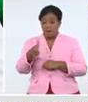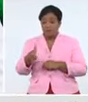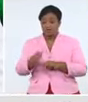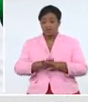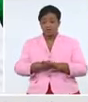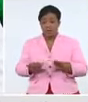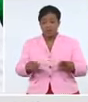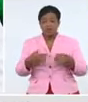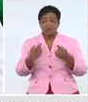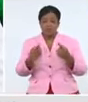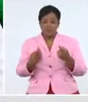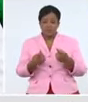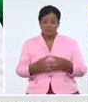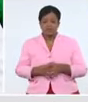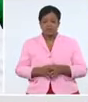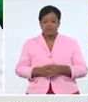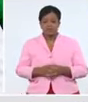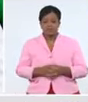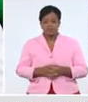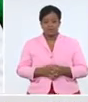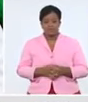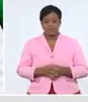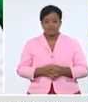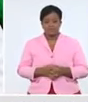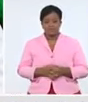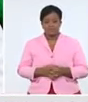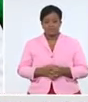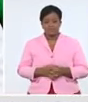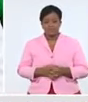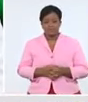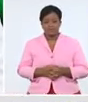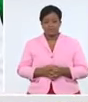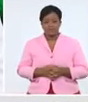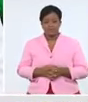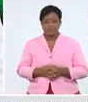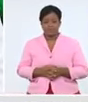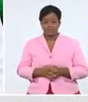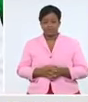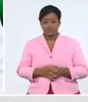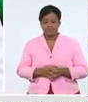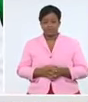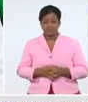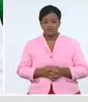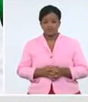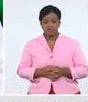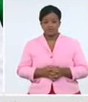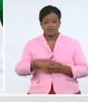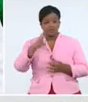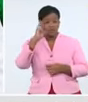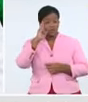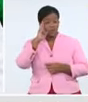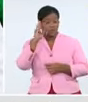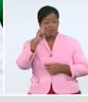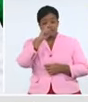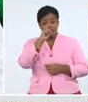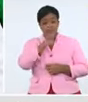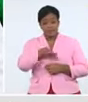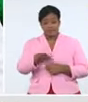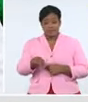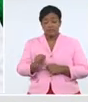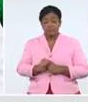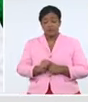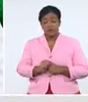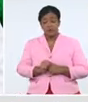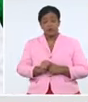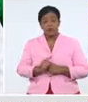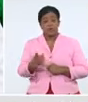las dosis que corresponden. Su primera, su segunda, pero llegar a su tercera dosis. Ya que en el caso de los niños, aun cuando con la segunda dosis